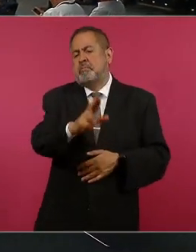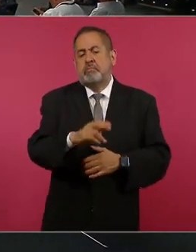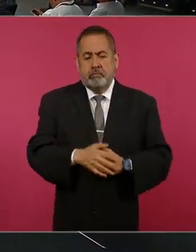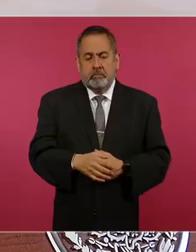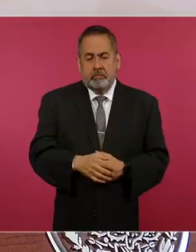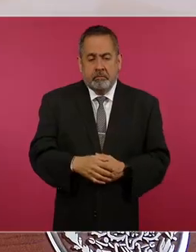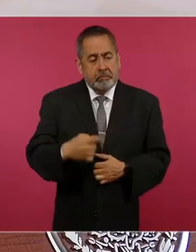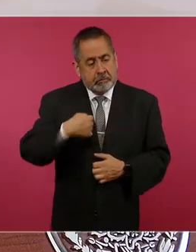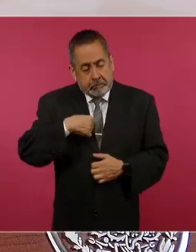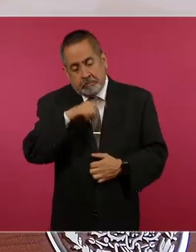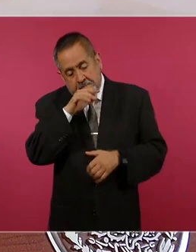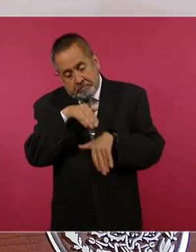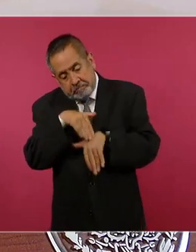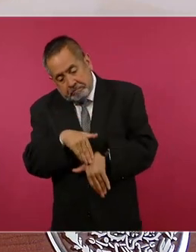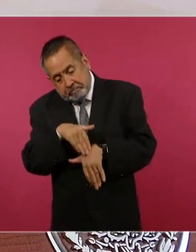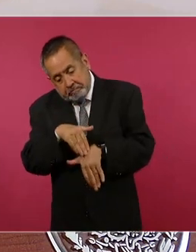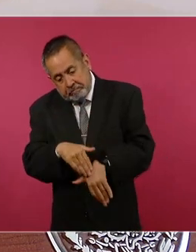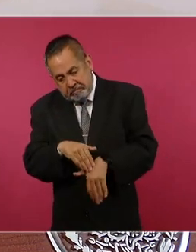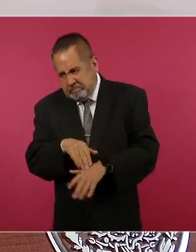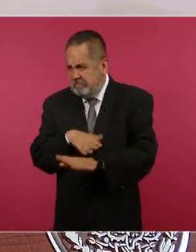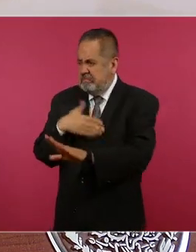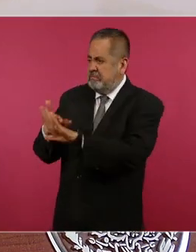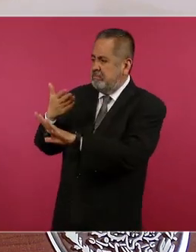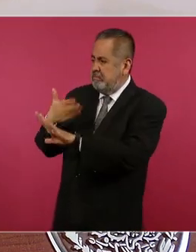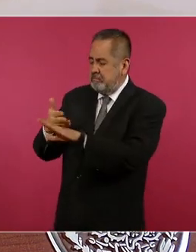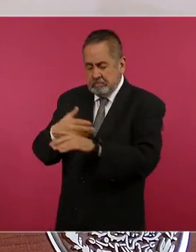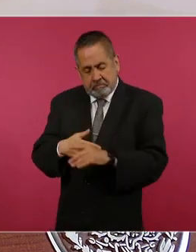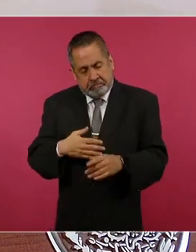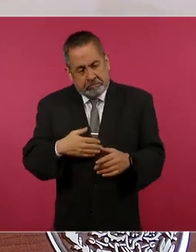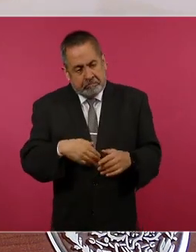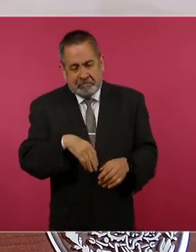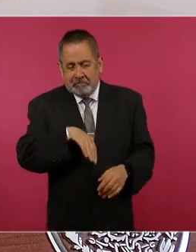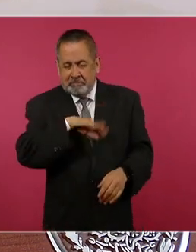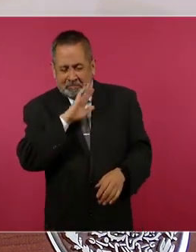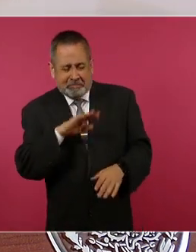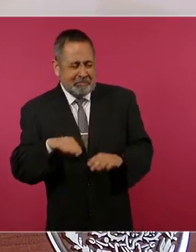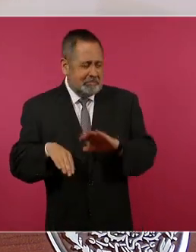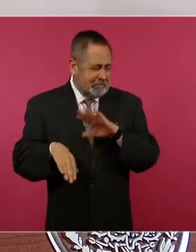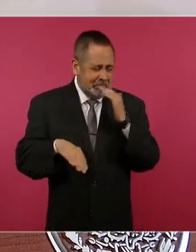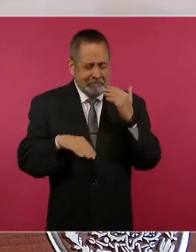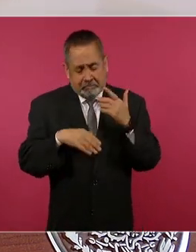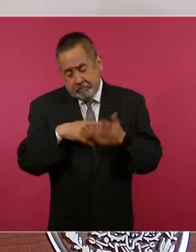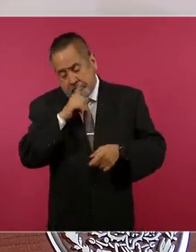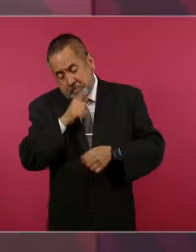sparring de nadie, ni somos masoquistas,